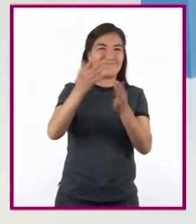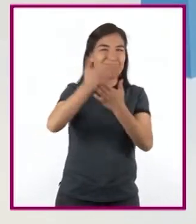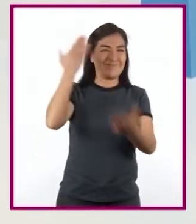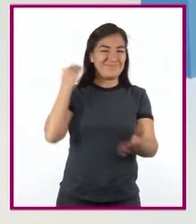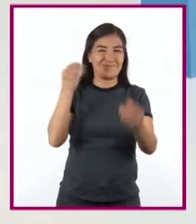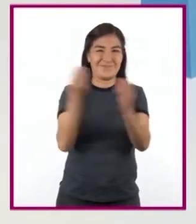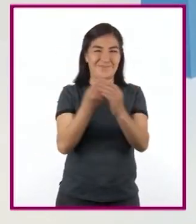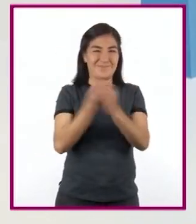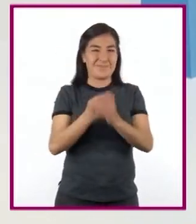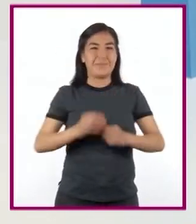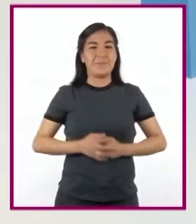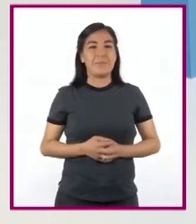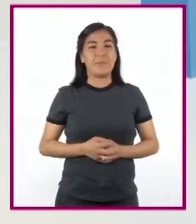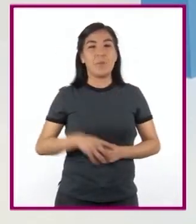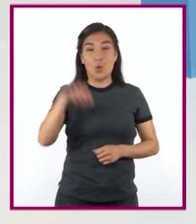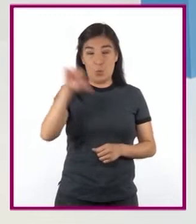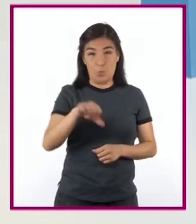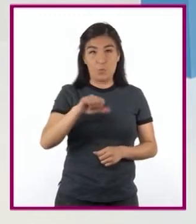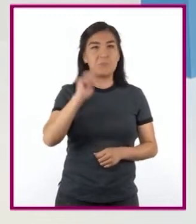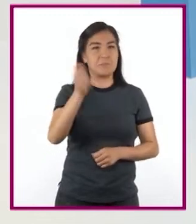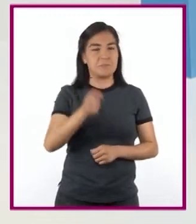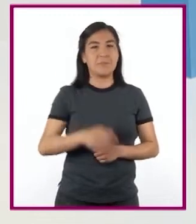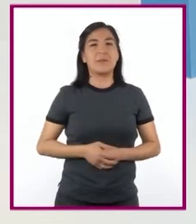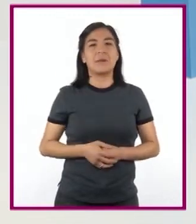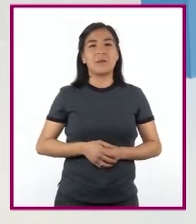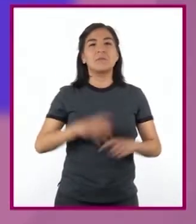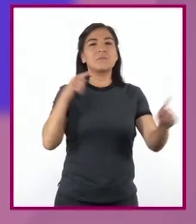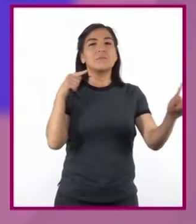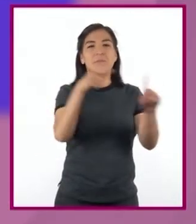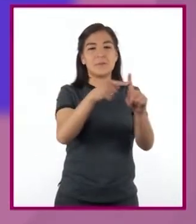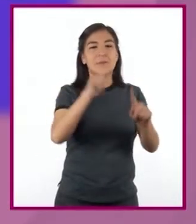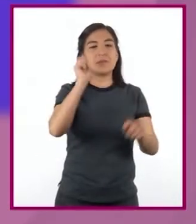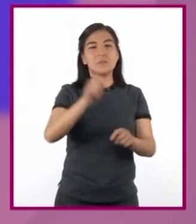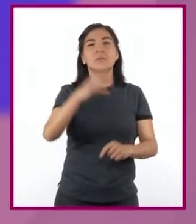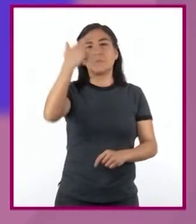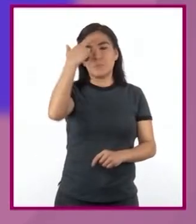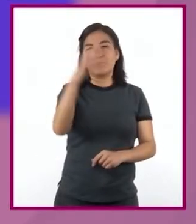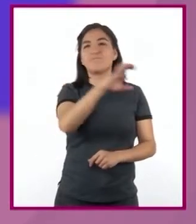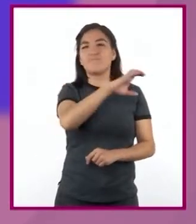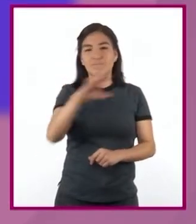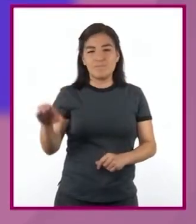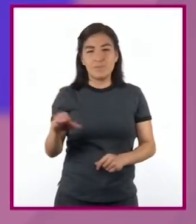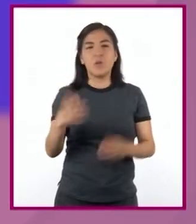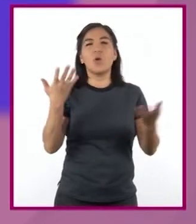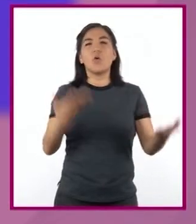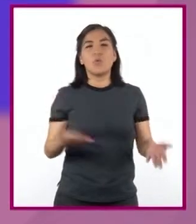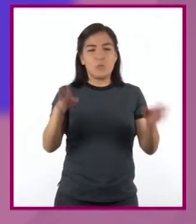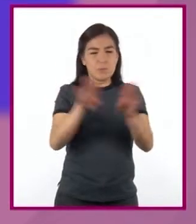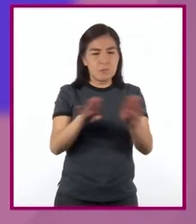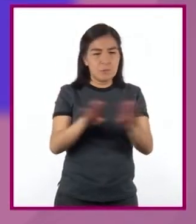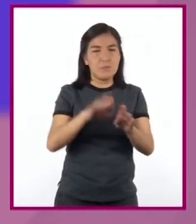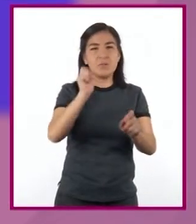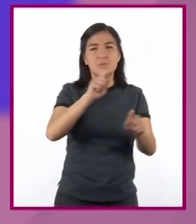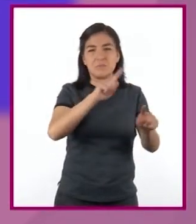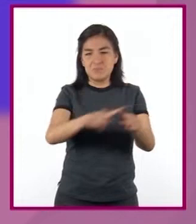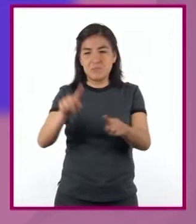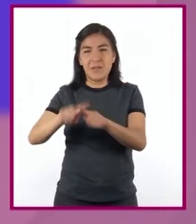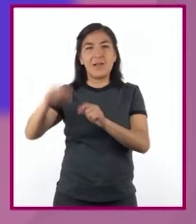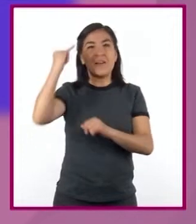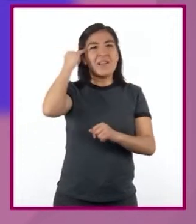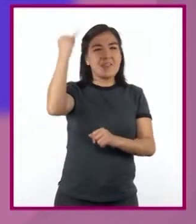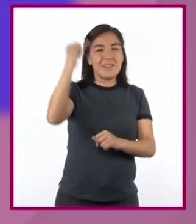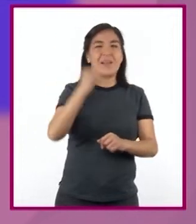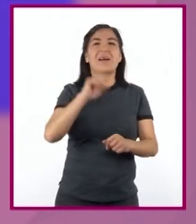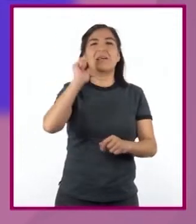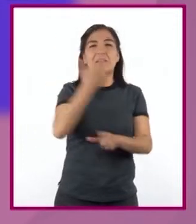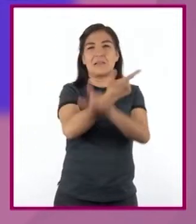anterior. En esta ocasión haremos énfasis en reconocer la influencia de las ideas liberales de la independencia